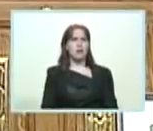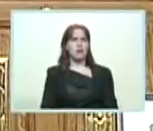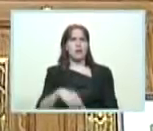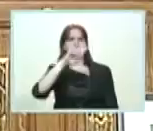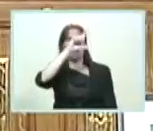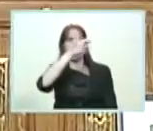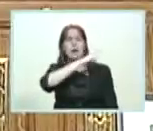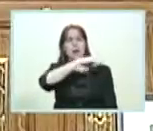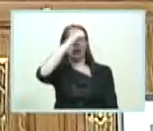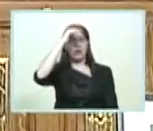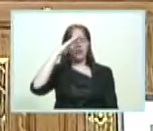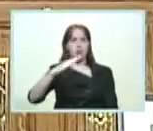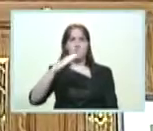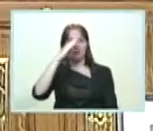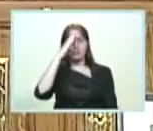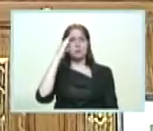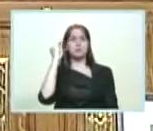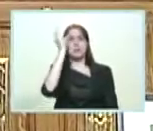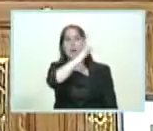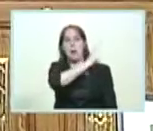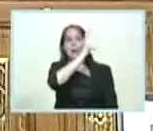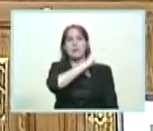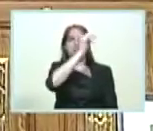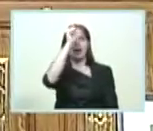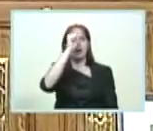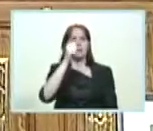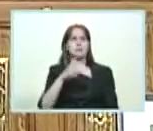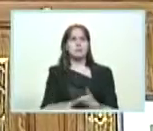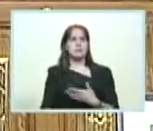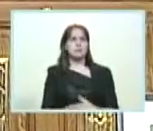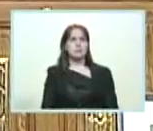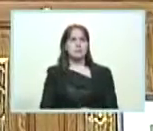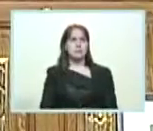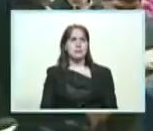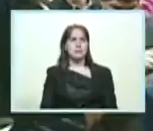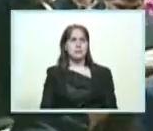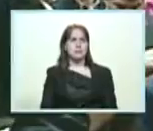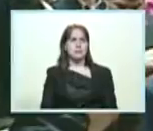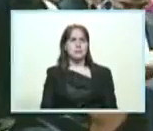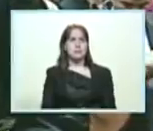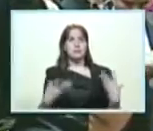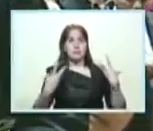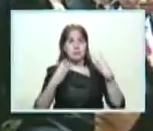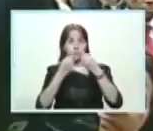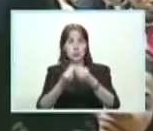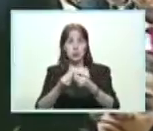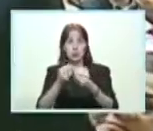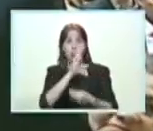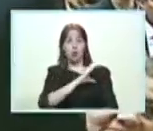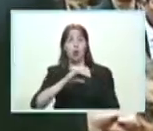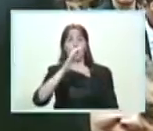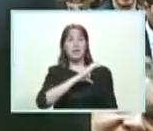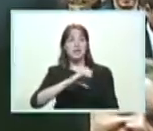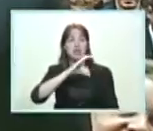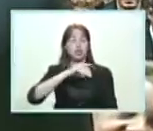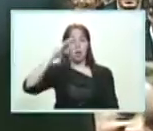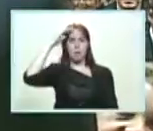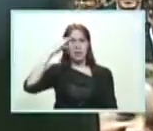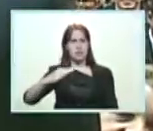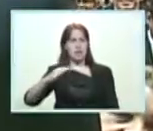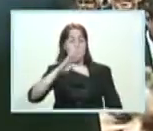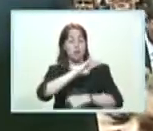Gerardo Márquez, ya lo nombré, el Capitán Escalona. Una comisión militar